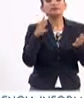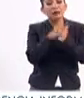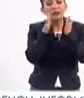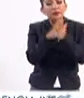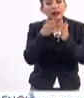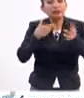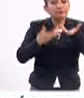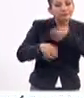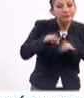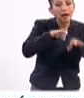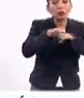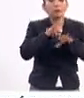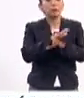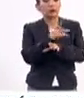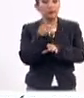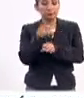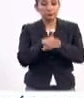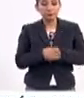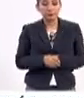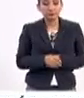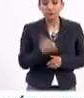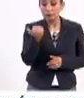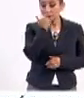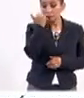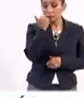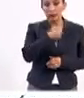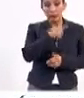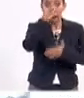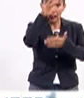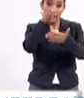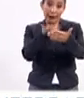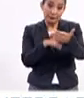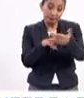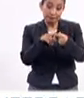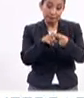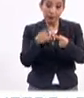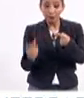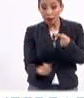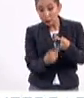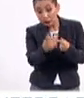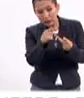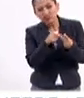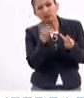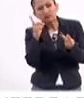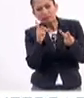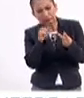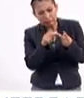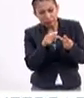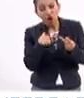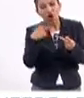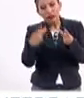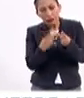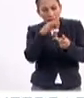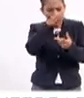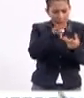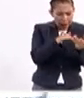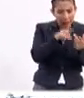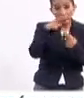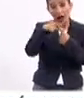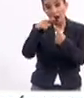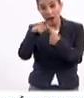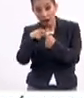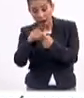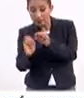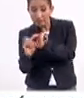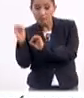participación activa. ¿Por qué? Porque los estudiantes tienen que leer, tienen que preguntar, tienen que volver a leer, hacer